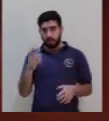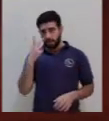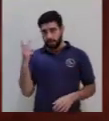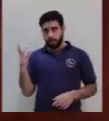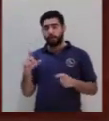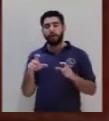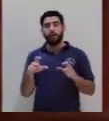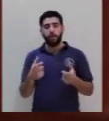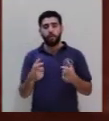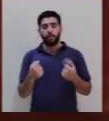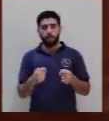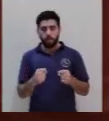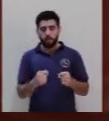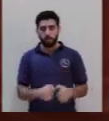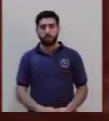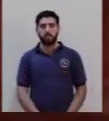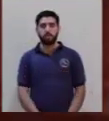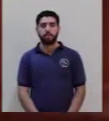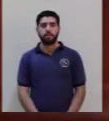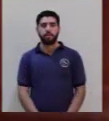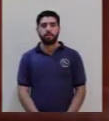La verdad que sí está chilero esto, profe.